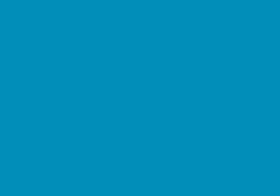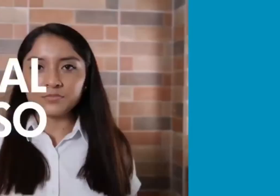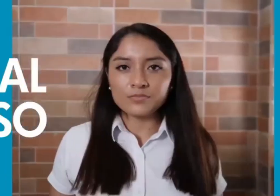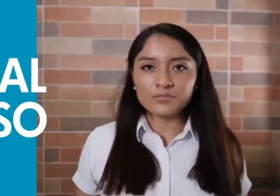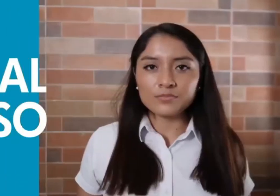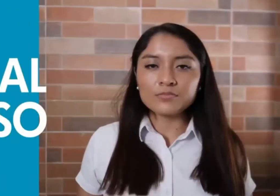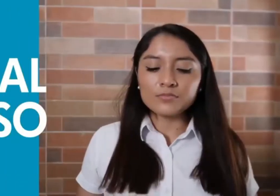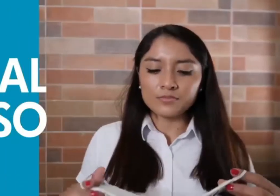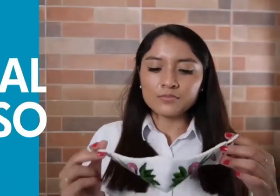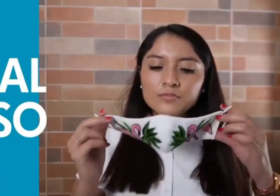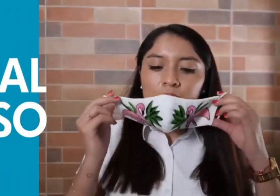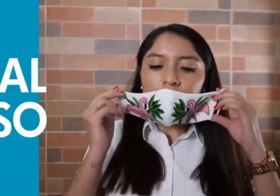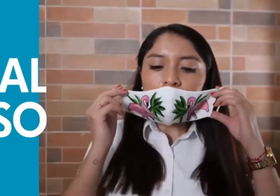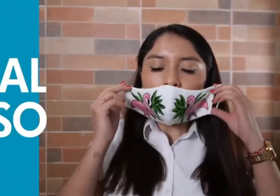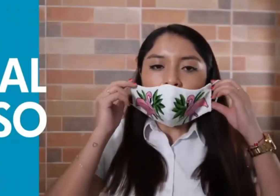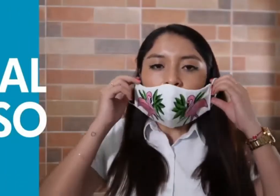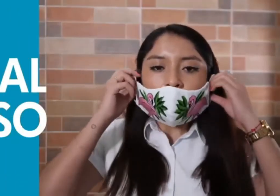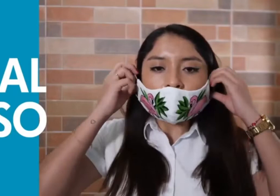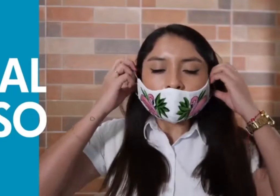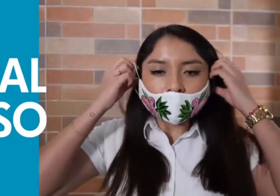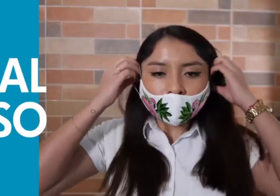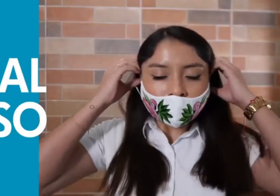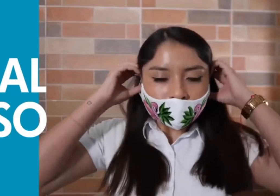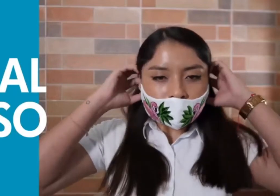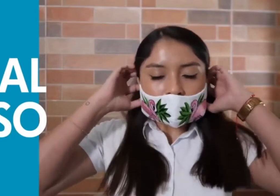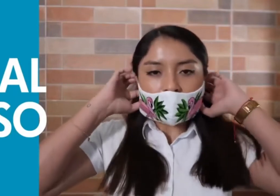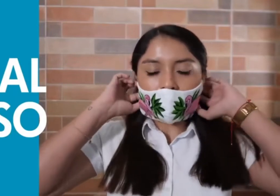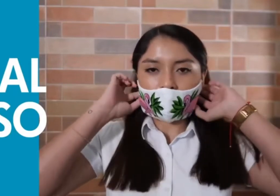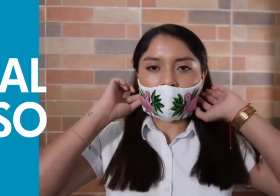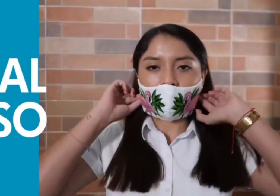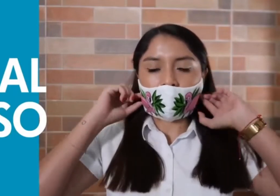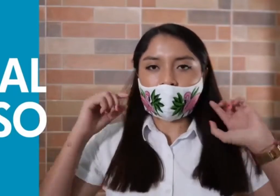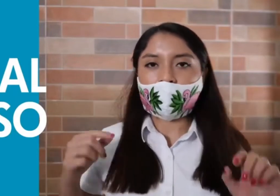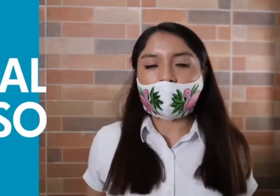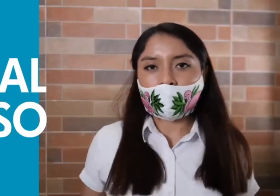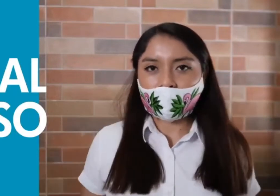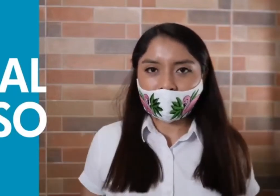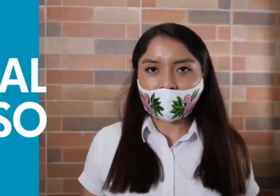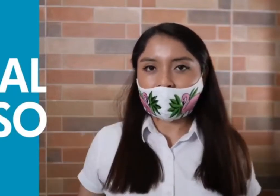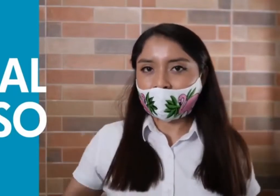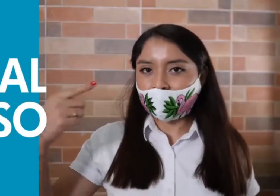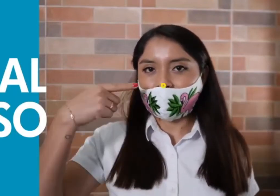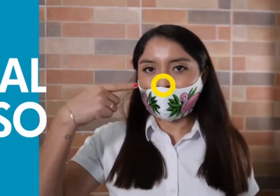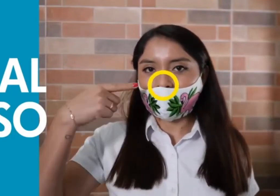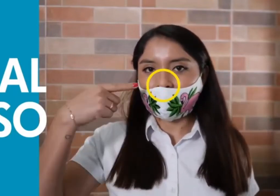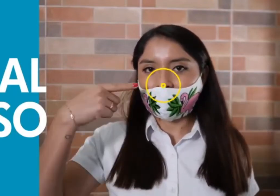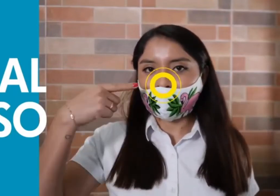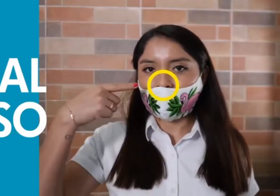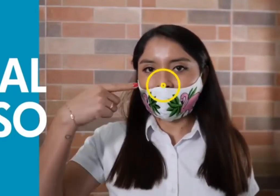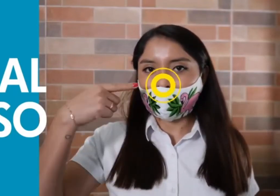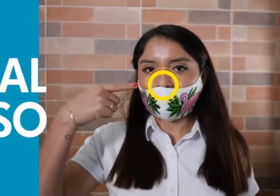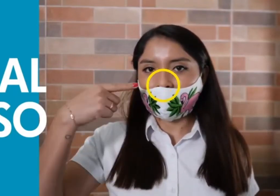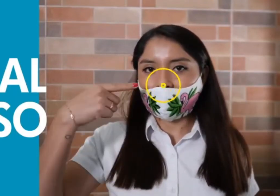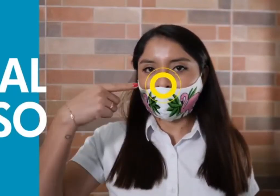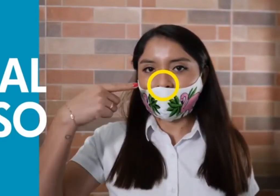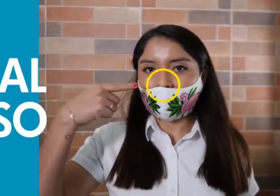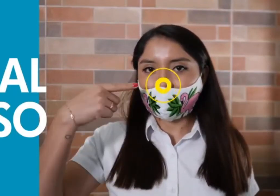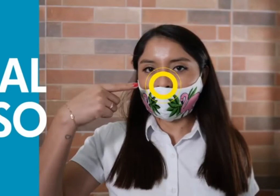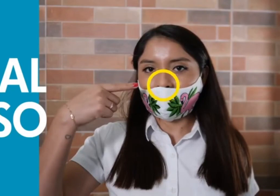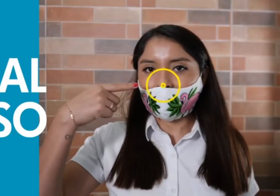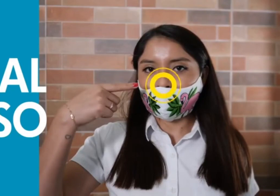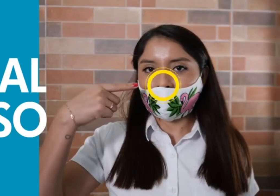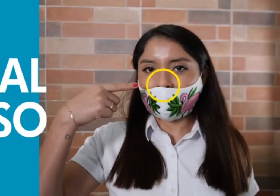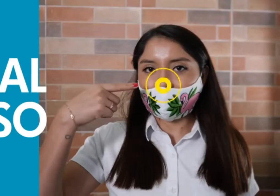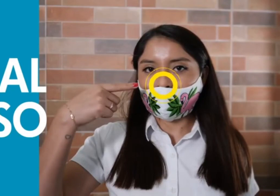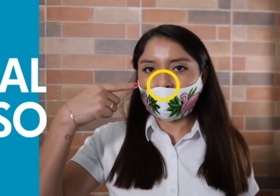Para que el cubrebocas sea efectivo como escudo, recuerda que hay que usarlo correctamente. Si solo cubres tu boca, van a entrar por tu